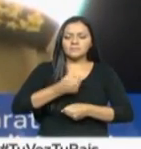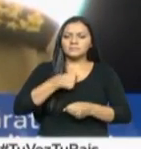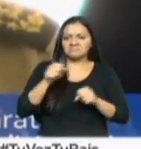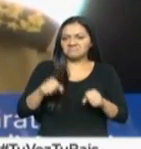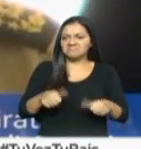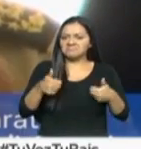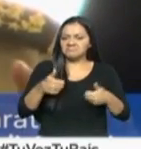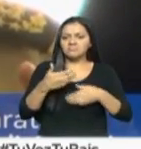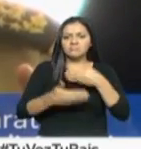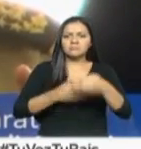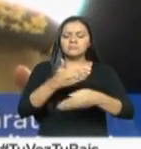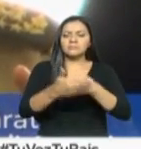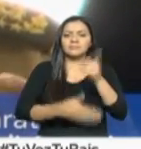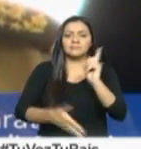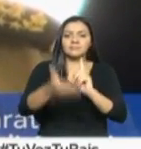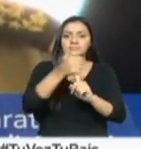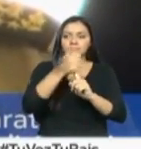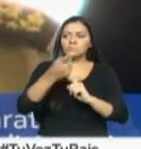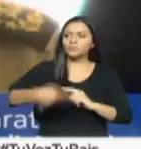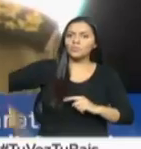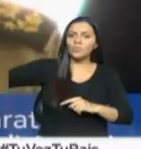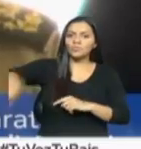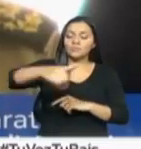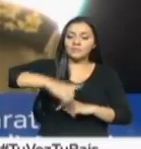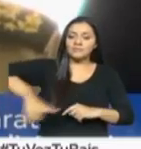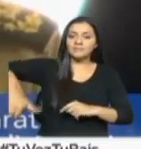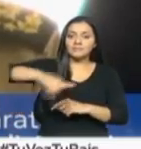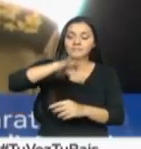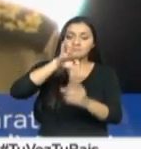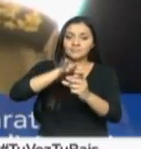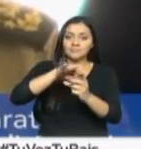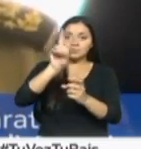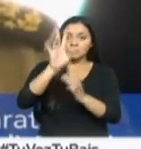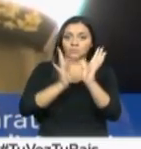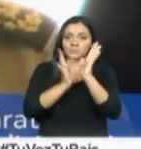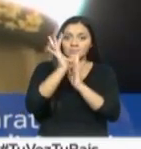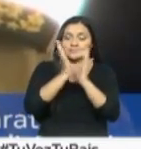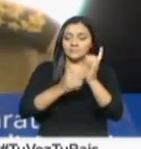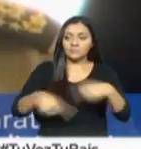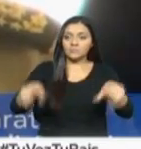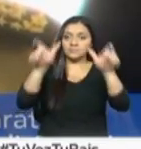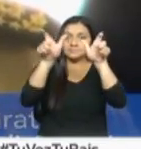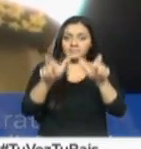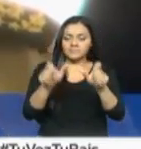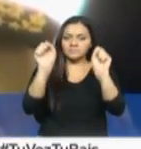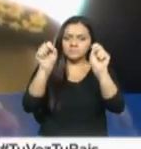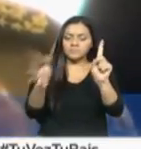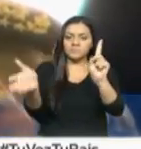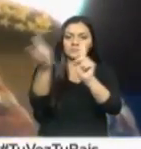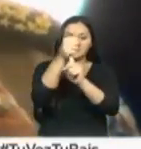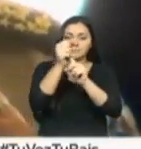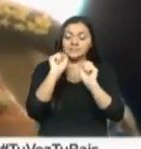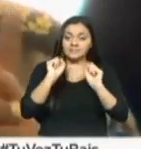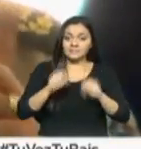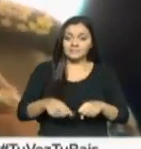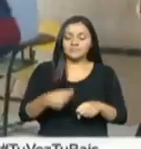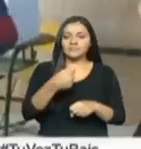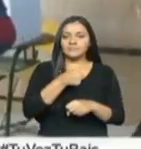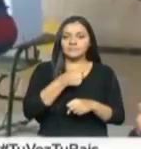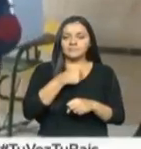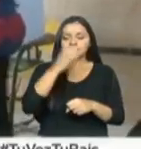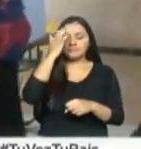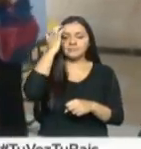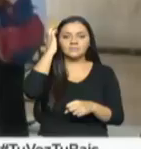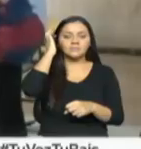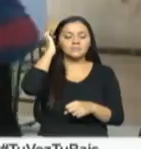este ejercicio patriótico que se va a realizar el 2 de abril logre los éxitos que todos los ecuatorianos aspiramos.